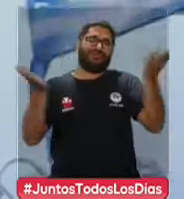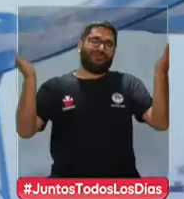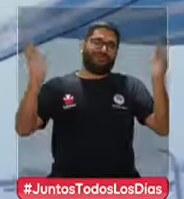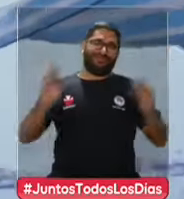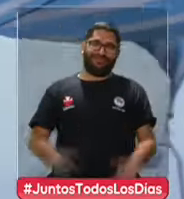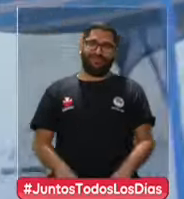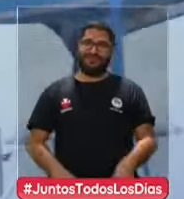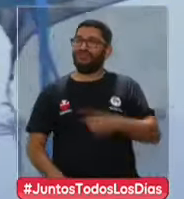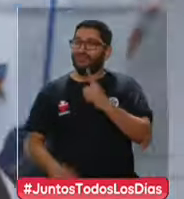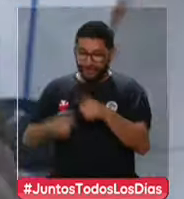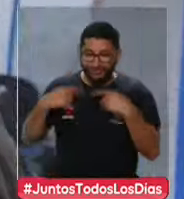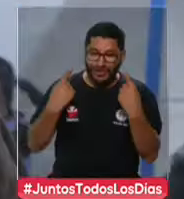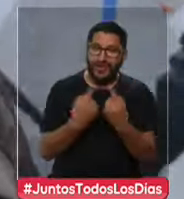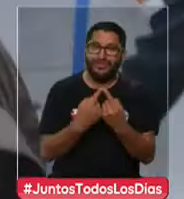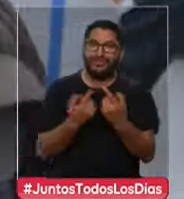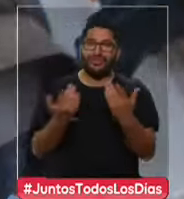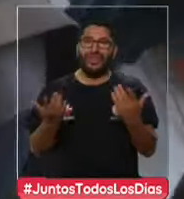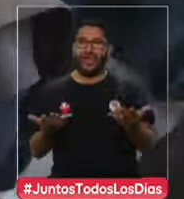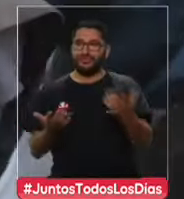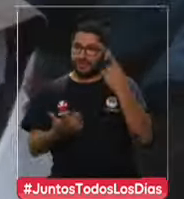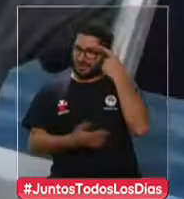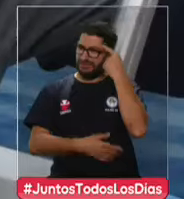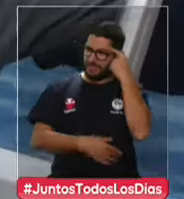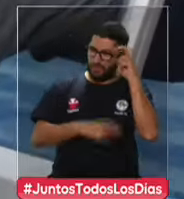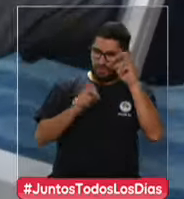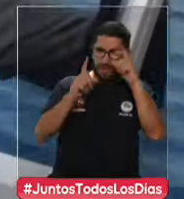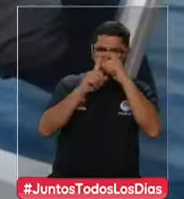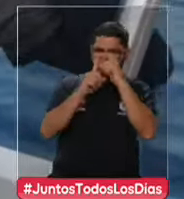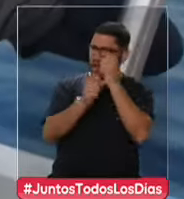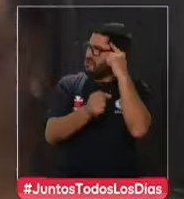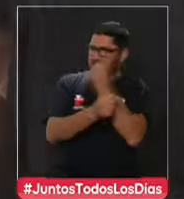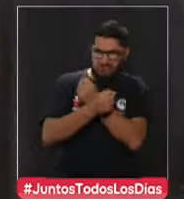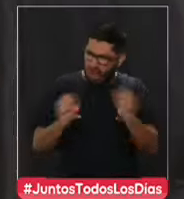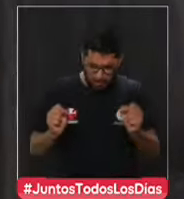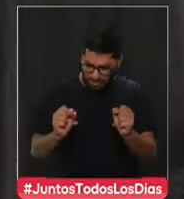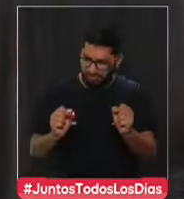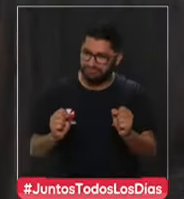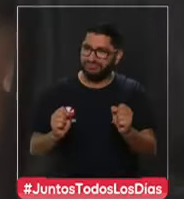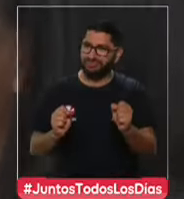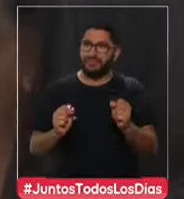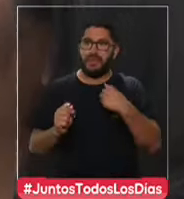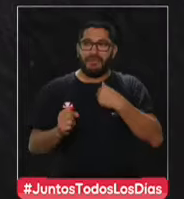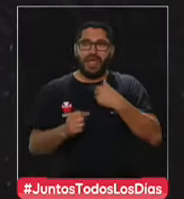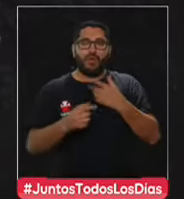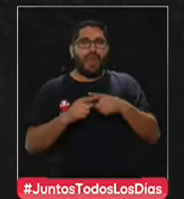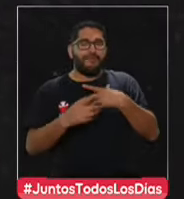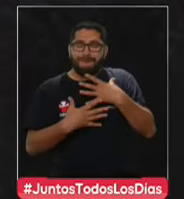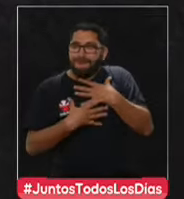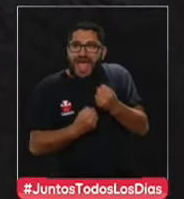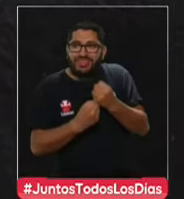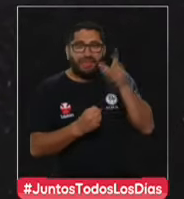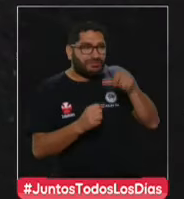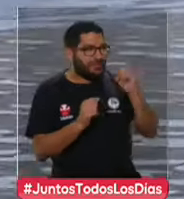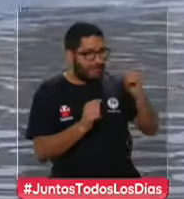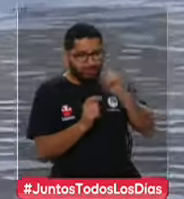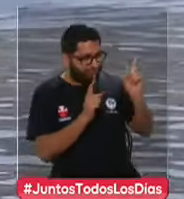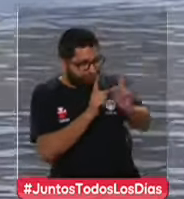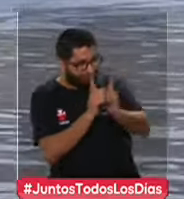Nosotros nos vemos la palabra imposible, oiga. Y él me dice, si yo llego, tú llegas, y donde yo voy, tú vas. Y se imagina los lugares que él me ha llevado.